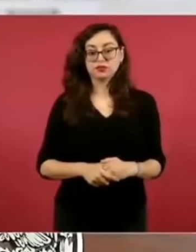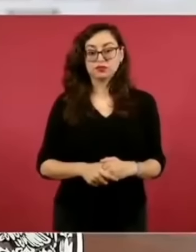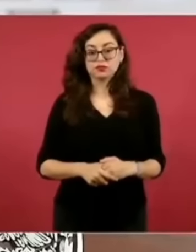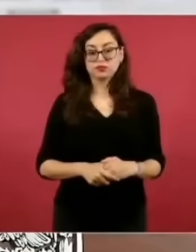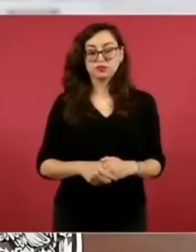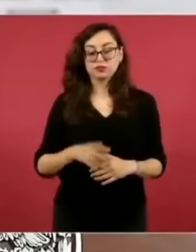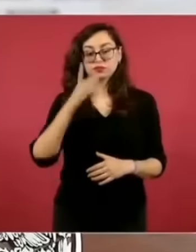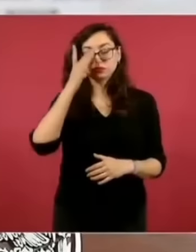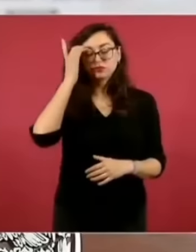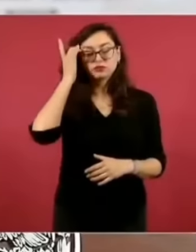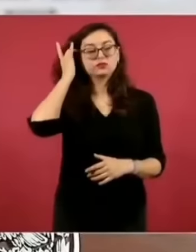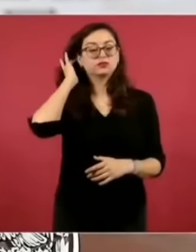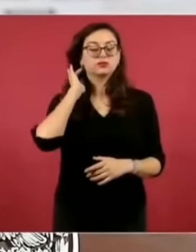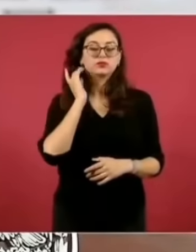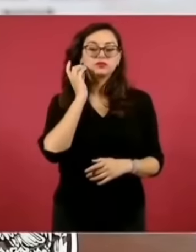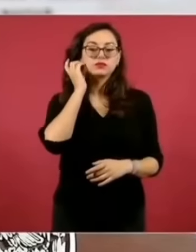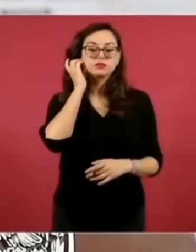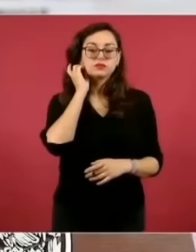lo que